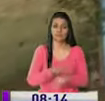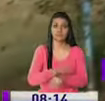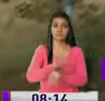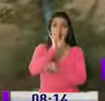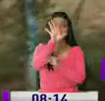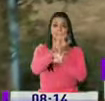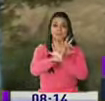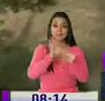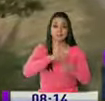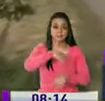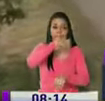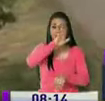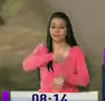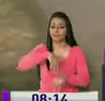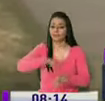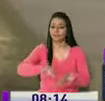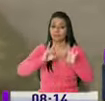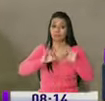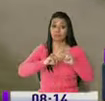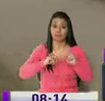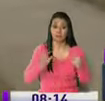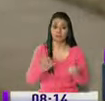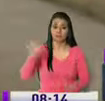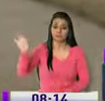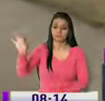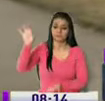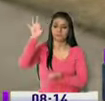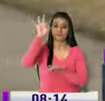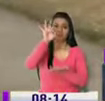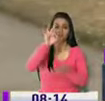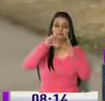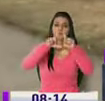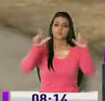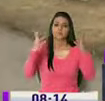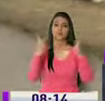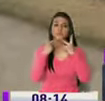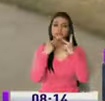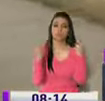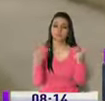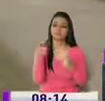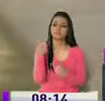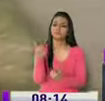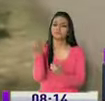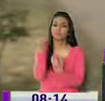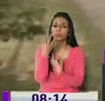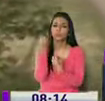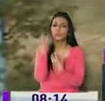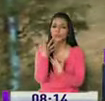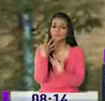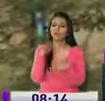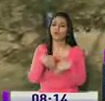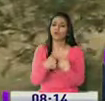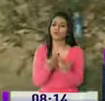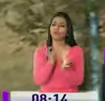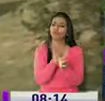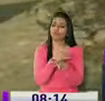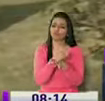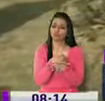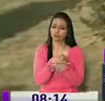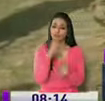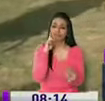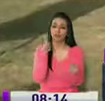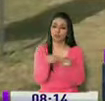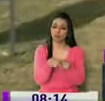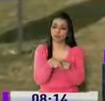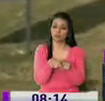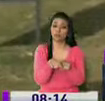siempre pintado. Pero vamos a hablar con el representante de la empresa de obras públicas para que nos cuente un poquito cómo funciona. Seguramente la ciudad